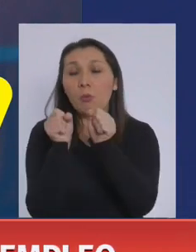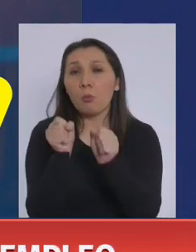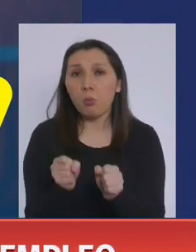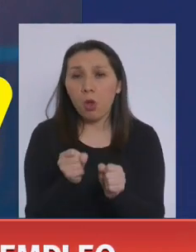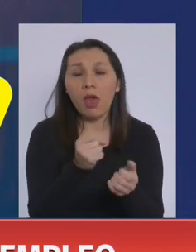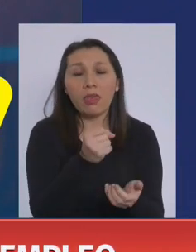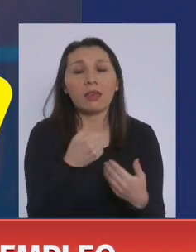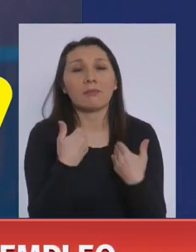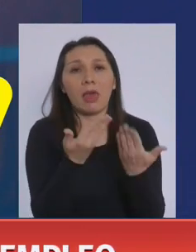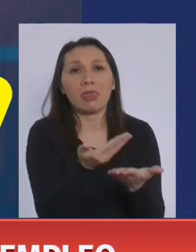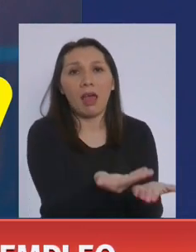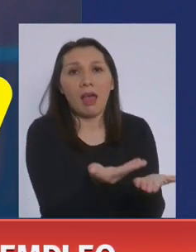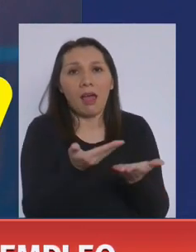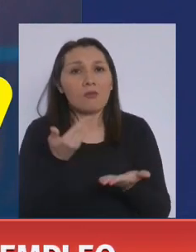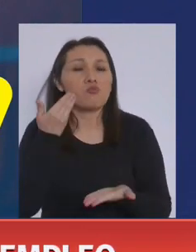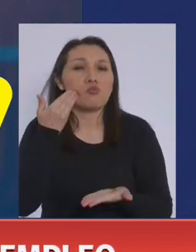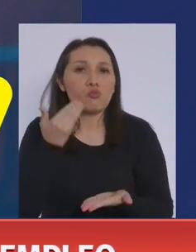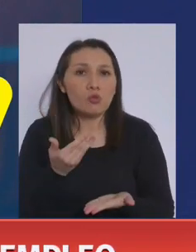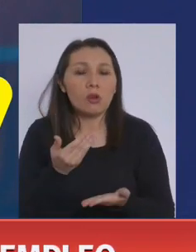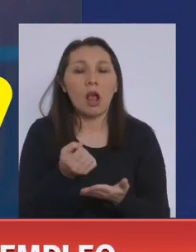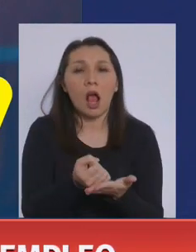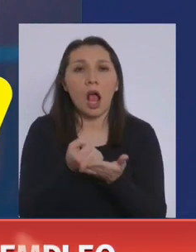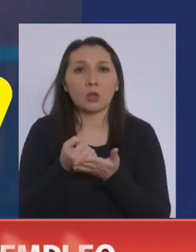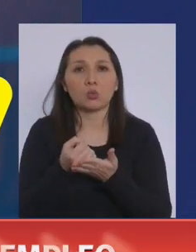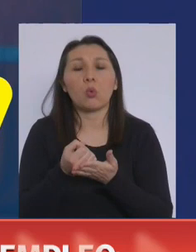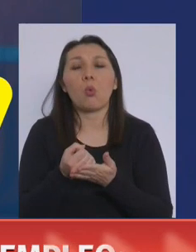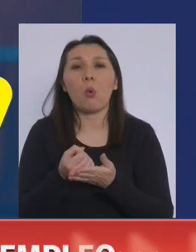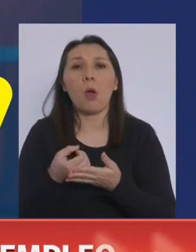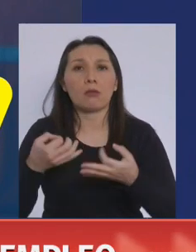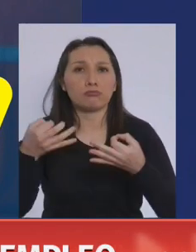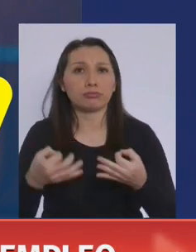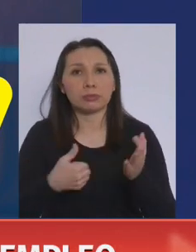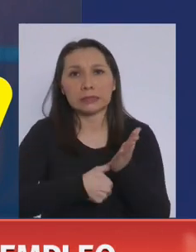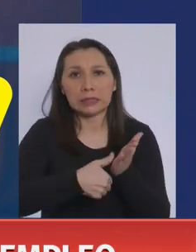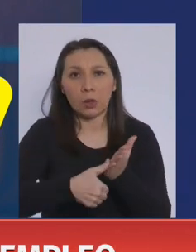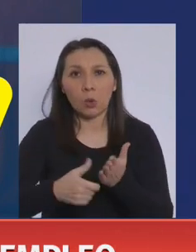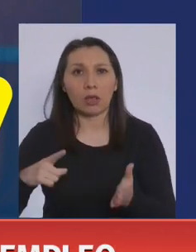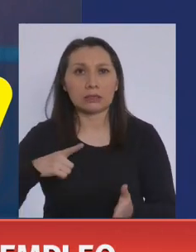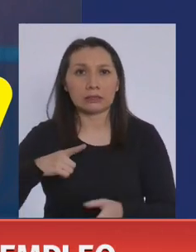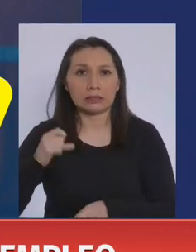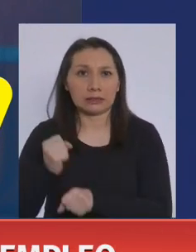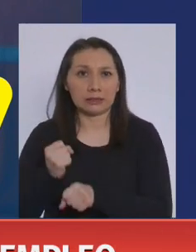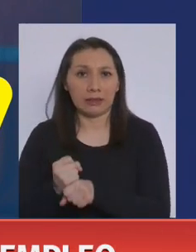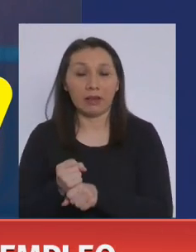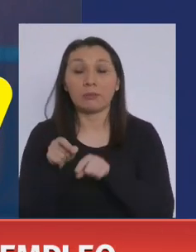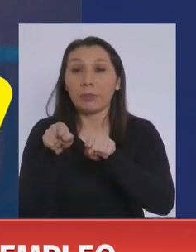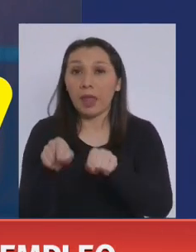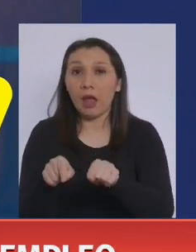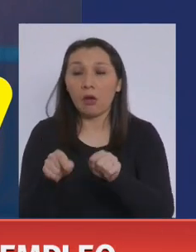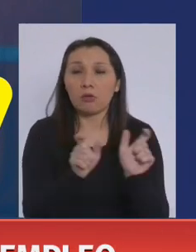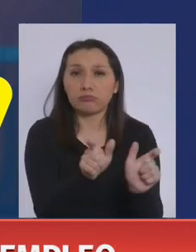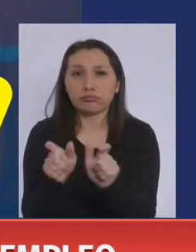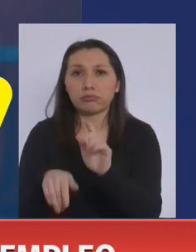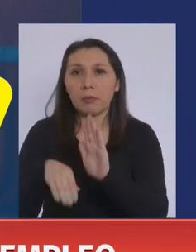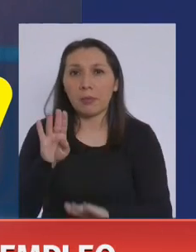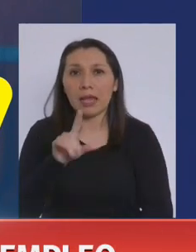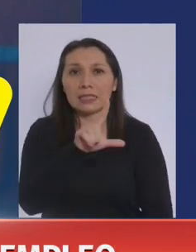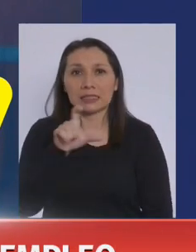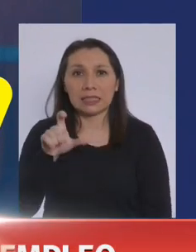pudieran acceder a los beneficios del seguro de cesantía. Hoy este programa protege a más